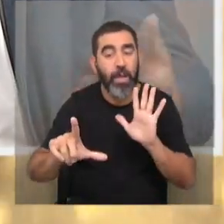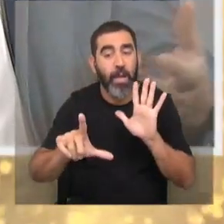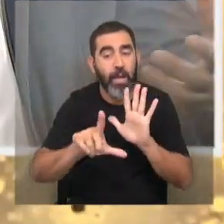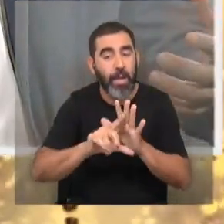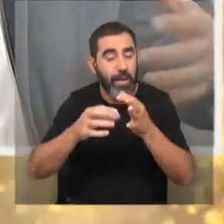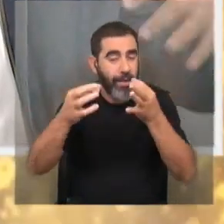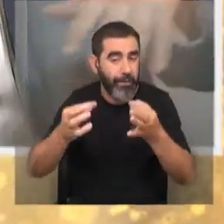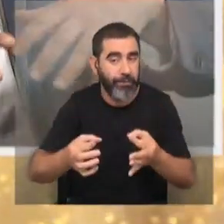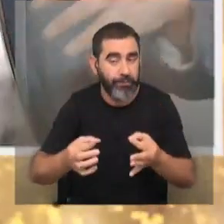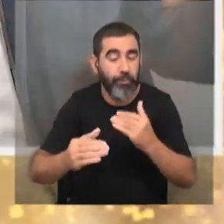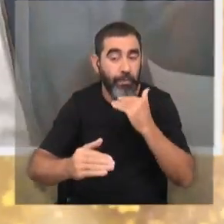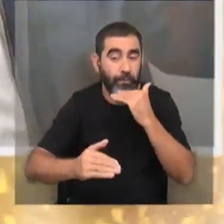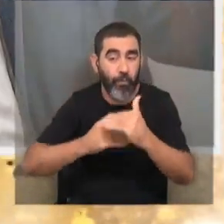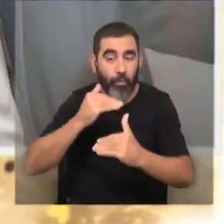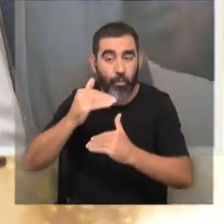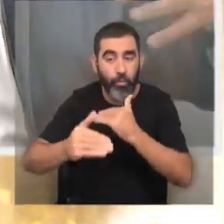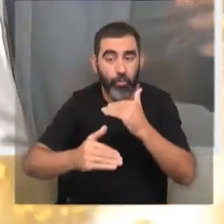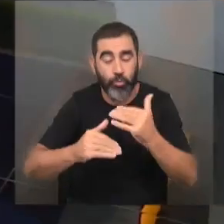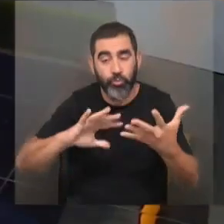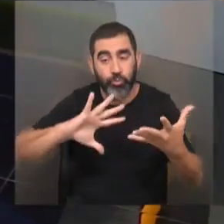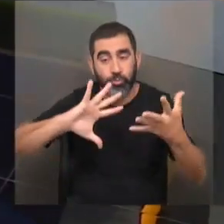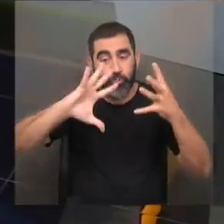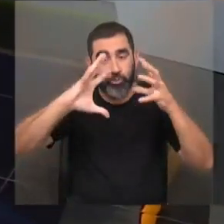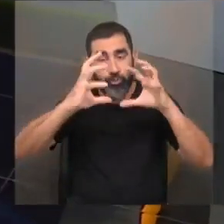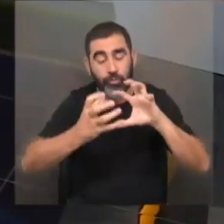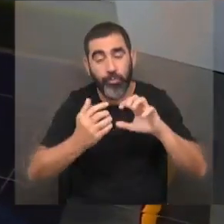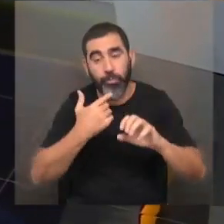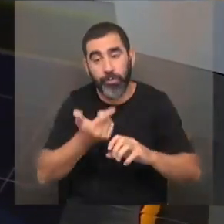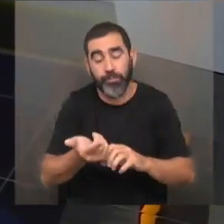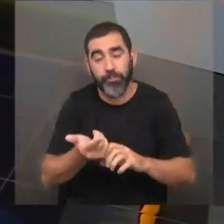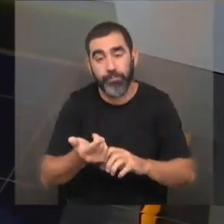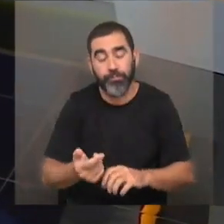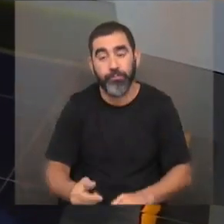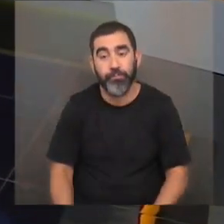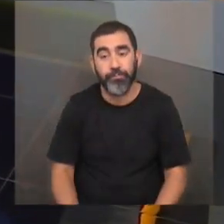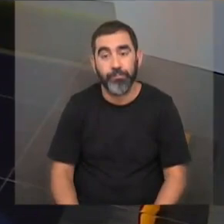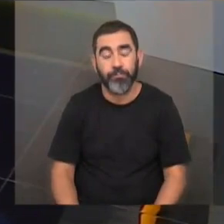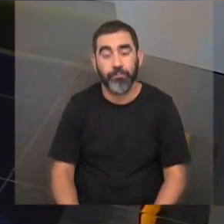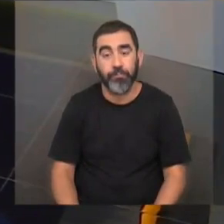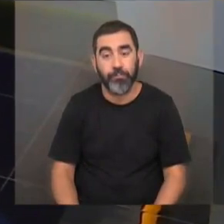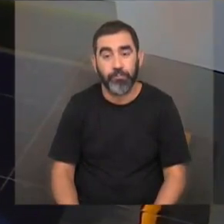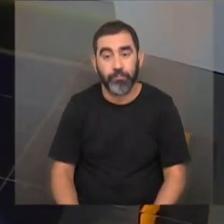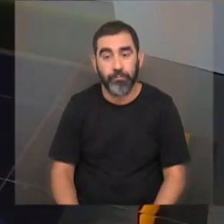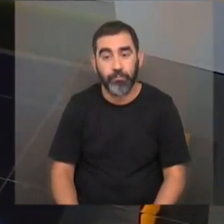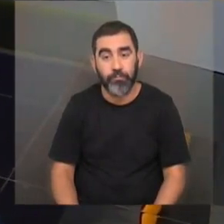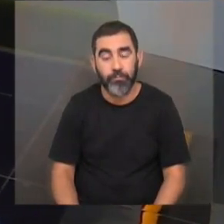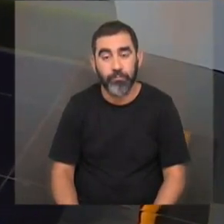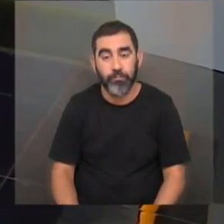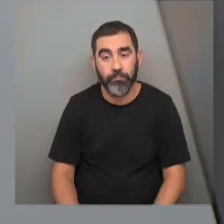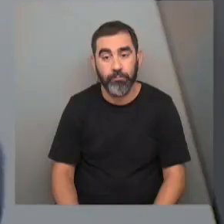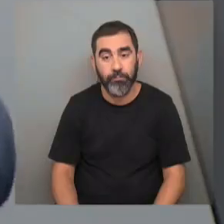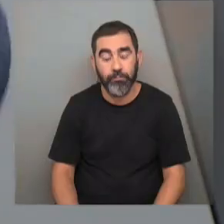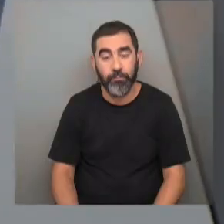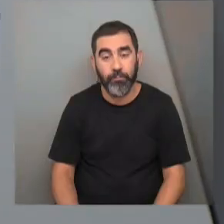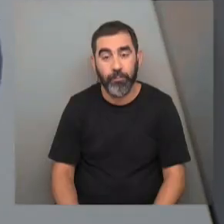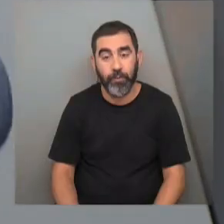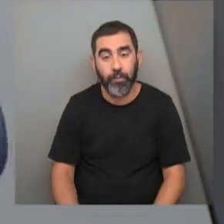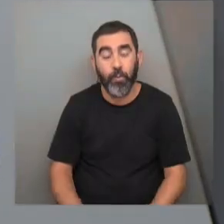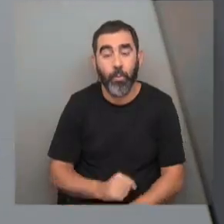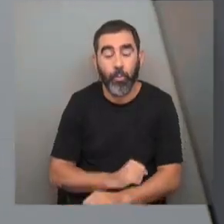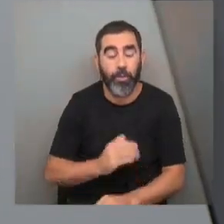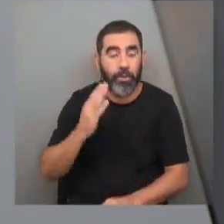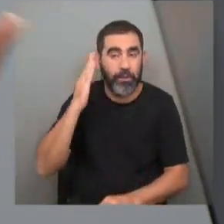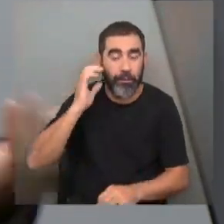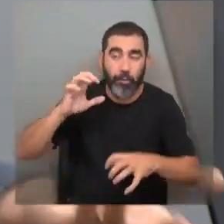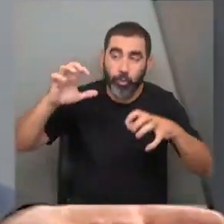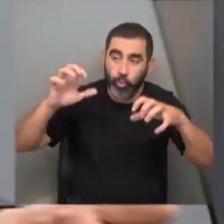rigen la evolución de las masas atmosféricas en la atmósfera terrestre, ¿sí? Y podríamos a priori poder decir, bueno, va a